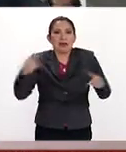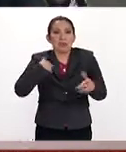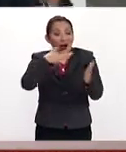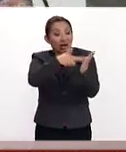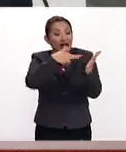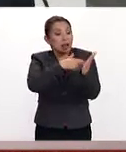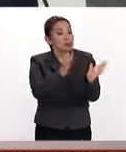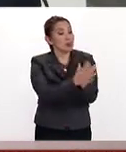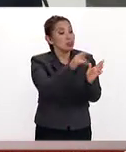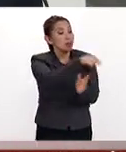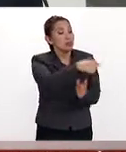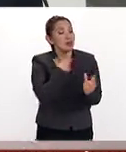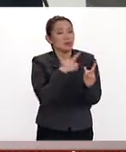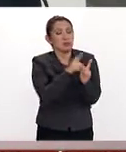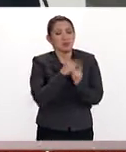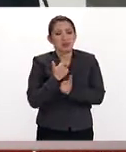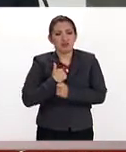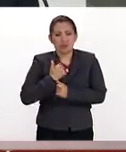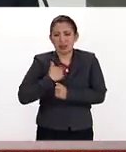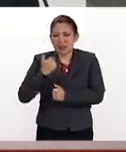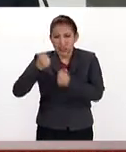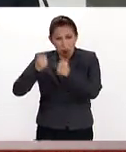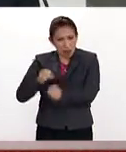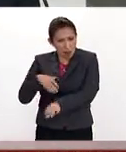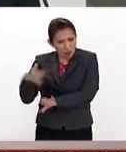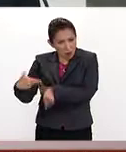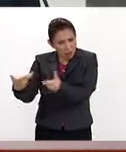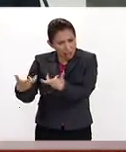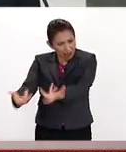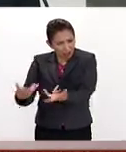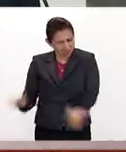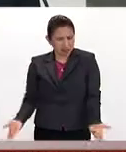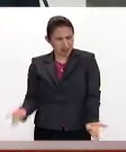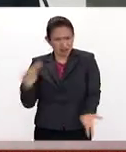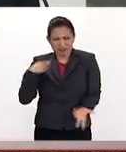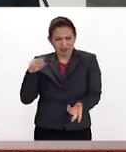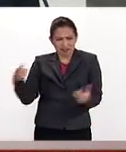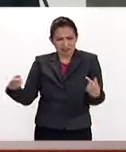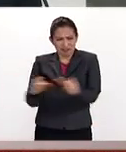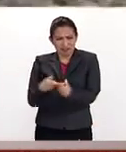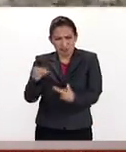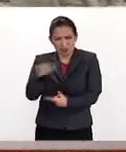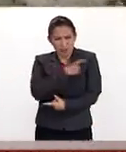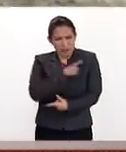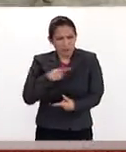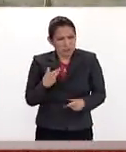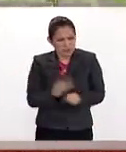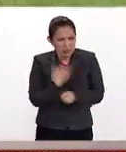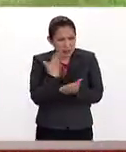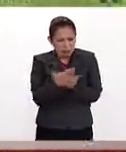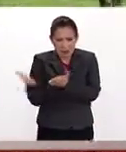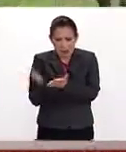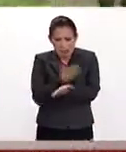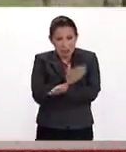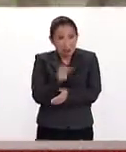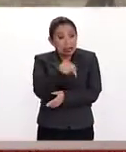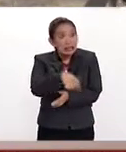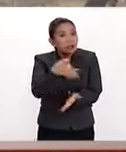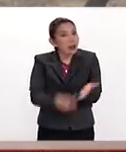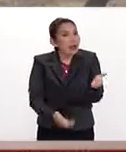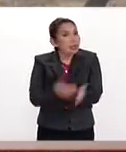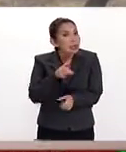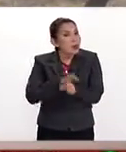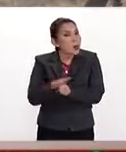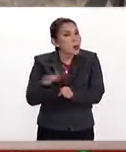reglamentar la participación de las Fuerzas Armadas en tareas de seguridad pública, que es justamente lo que no debe suceder. Aquí lo que hace falta